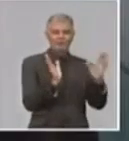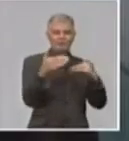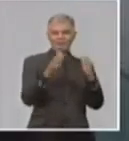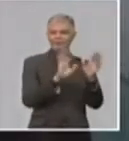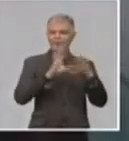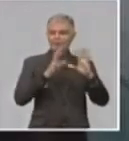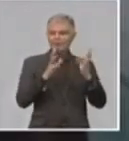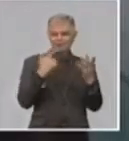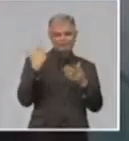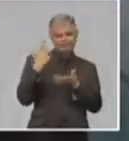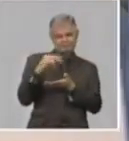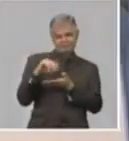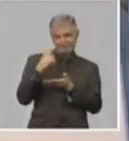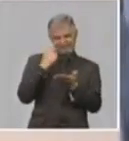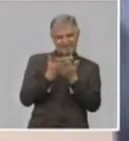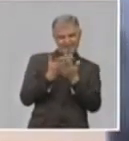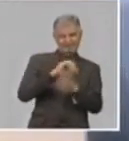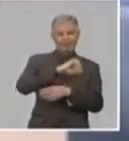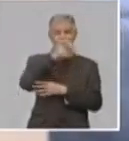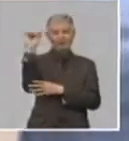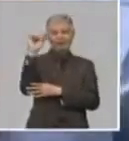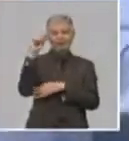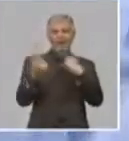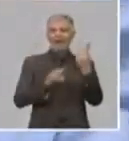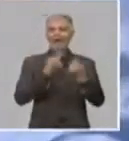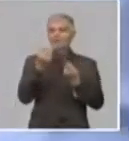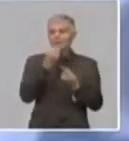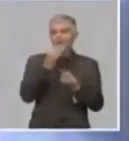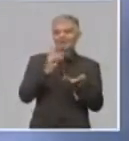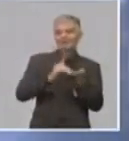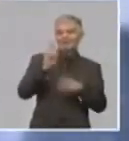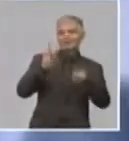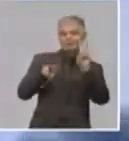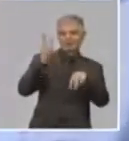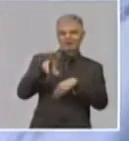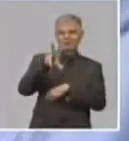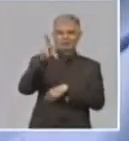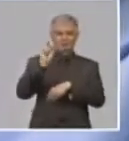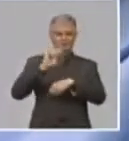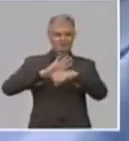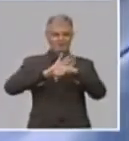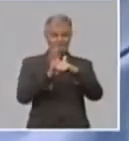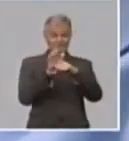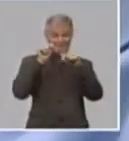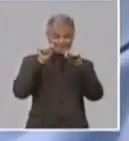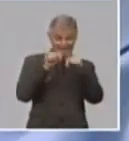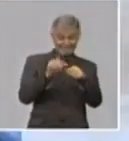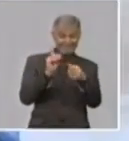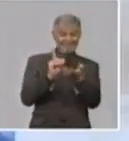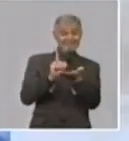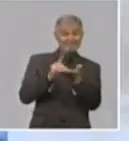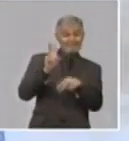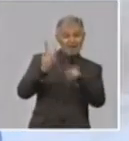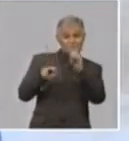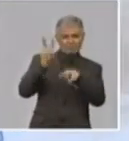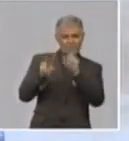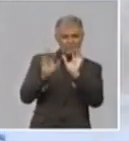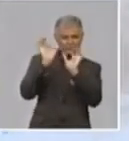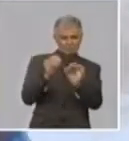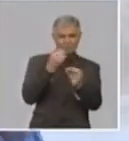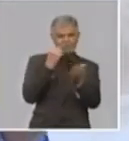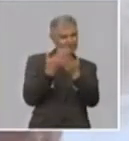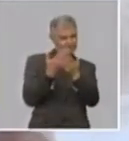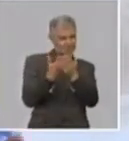para lograr lo antes posible un diagnosticador del nuevo coronavirus. Una vez que tengamos este diagnosticador, estaremos en condiciones